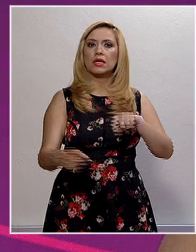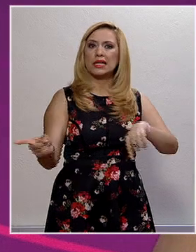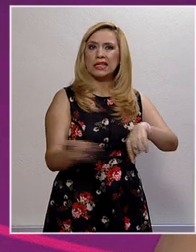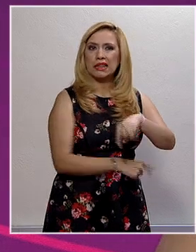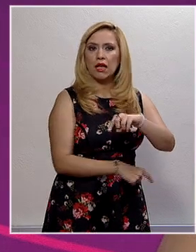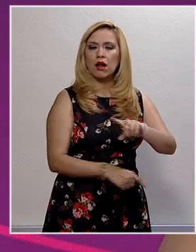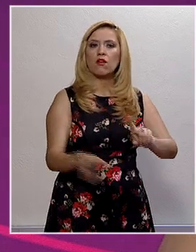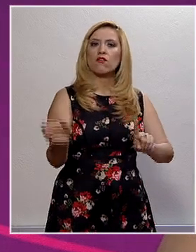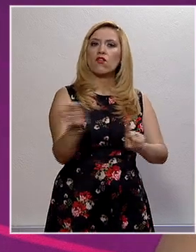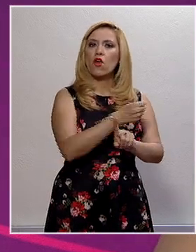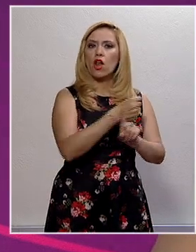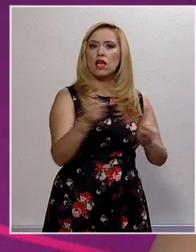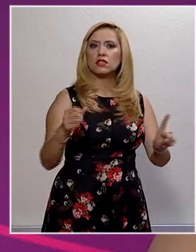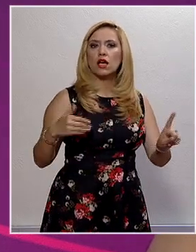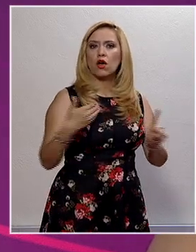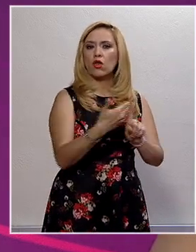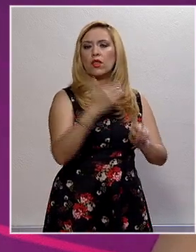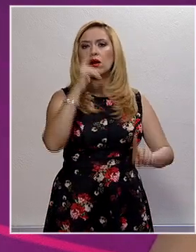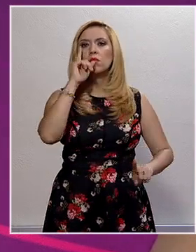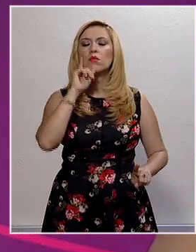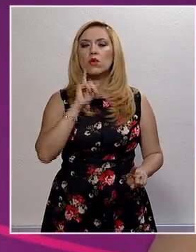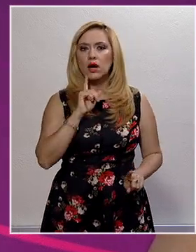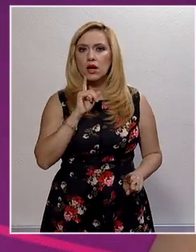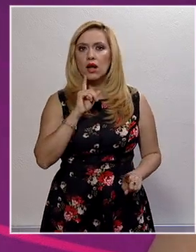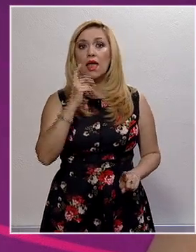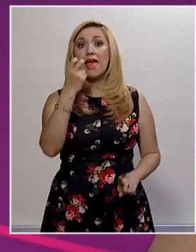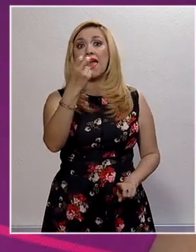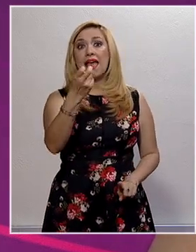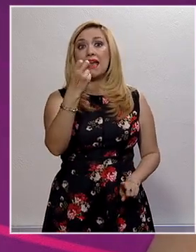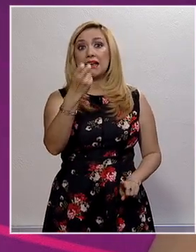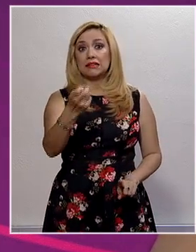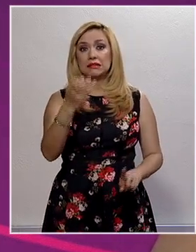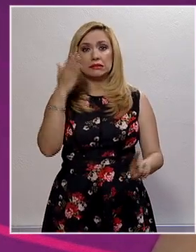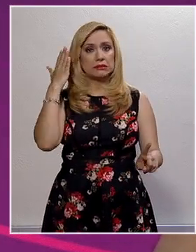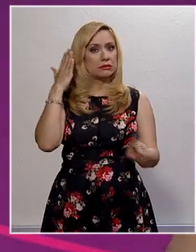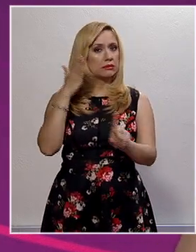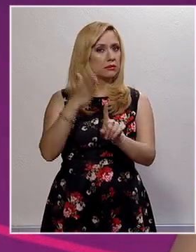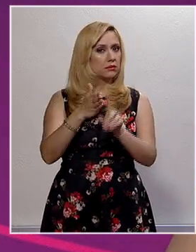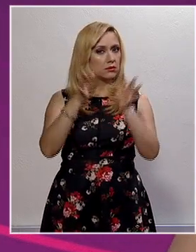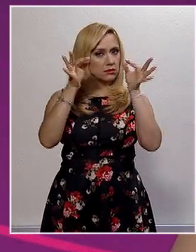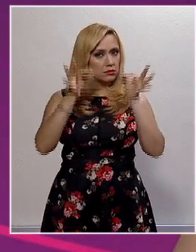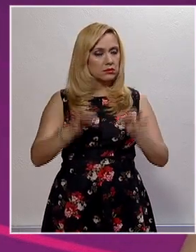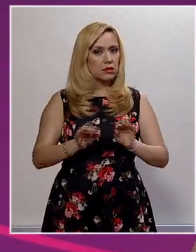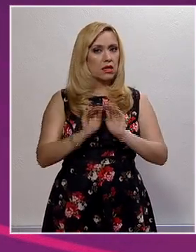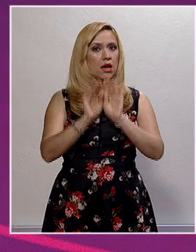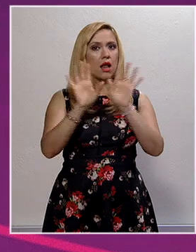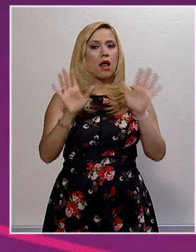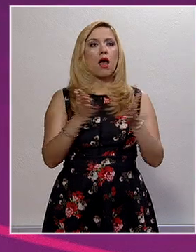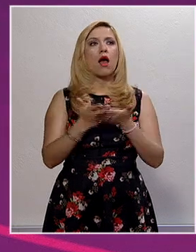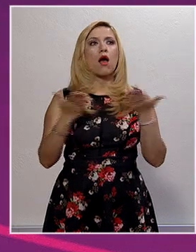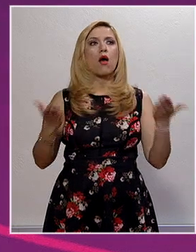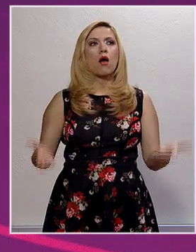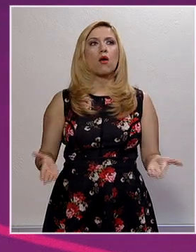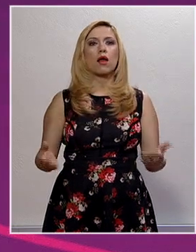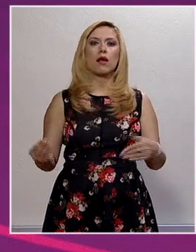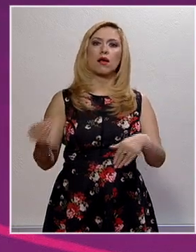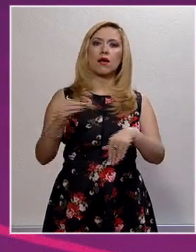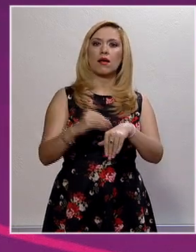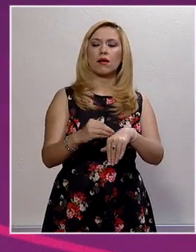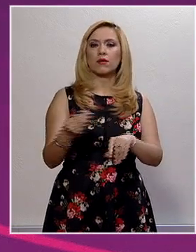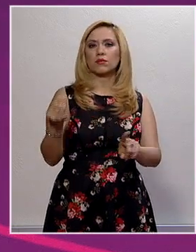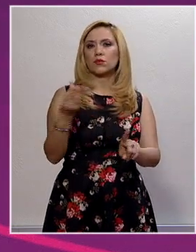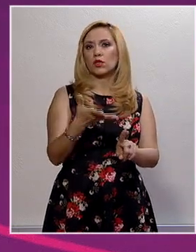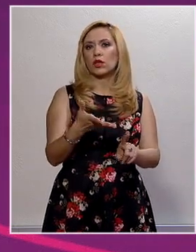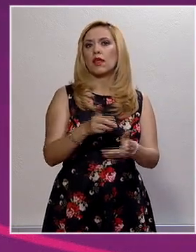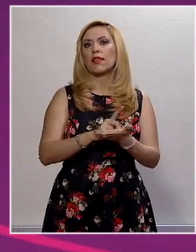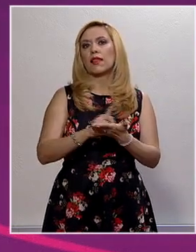de violencia contra la mujer. Entonces, esa especificidad le da un alcance adicional a los derechos a la